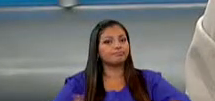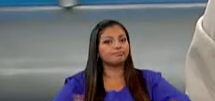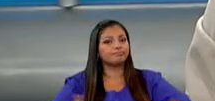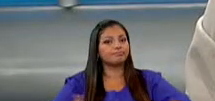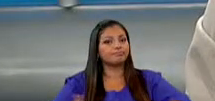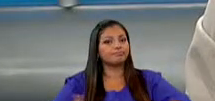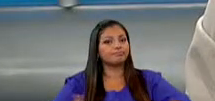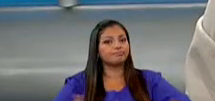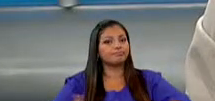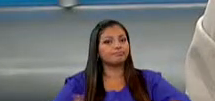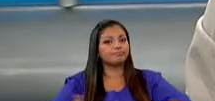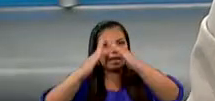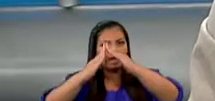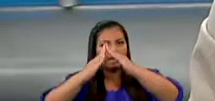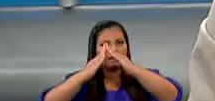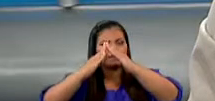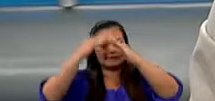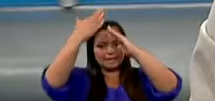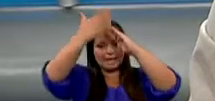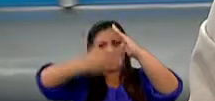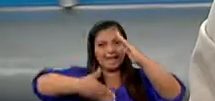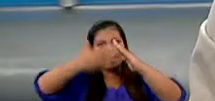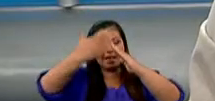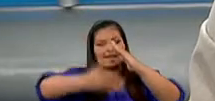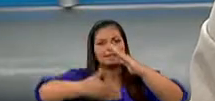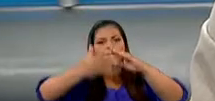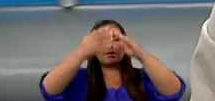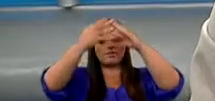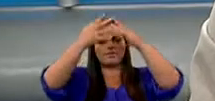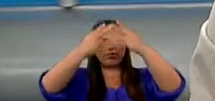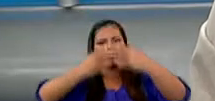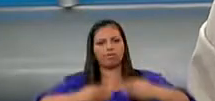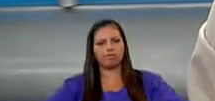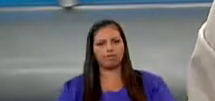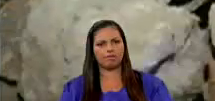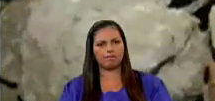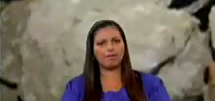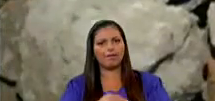realizaban trabajos de remodelación. Veamos.